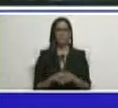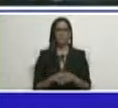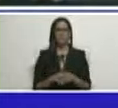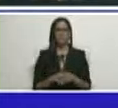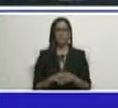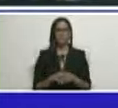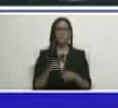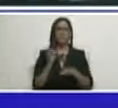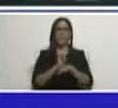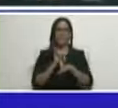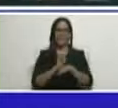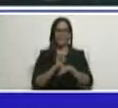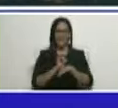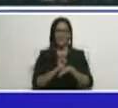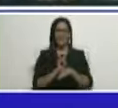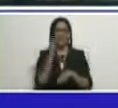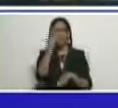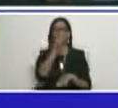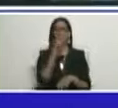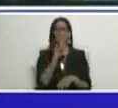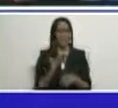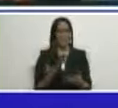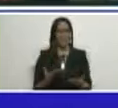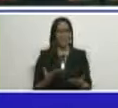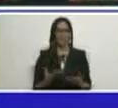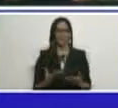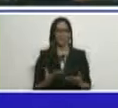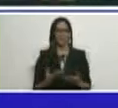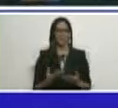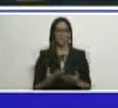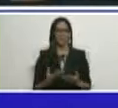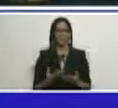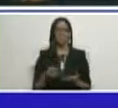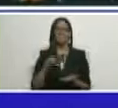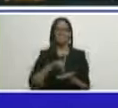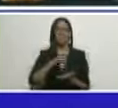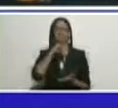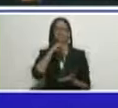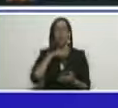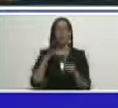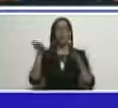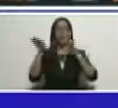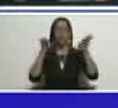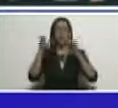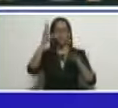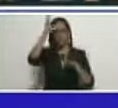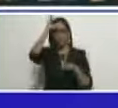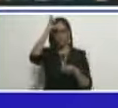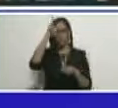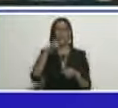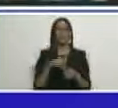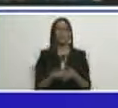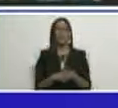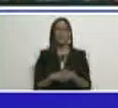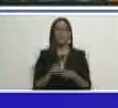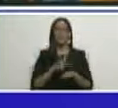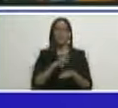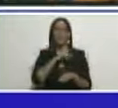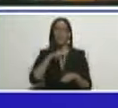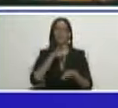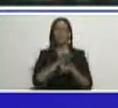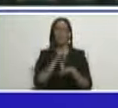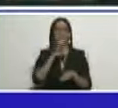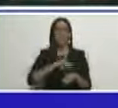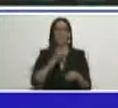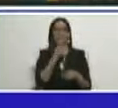La iglesia de San Francisco, eso está muy bello, ¿no? Centro histórico y turístico de Coro, porque nuestras ciudades están más